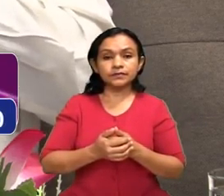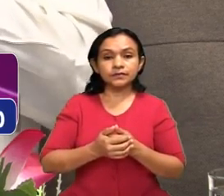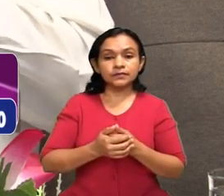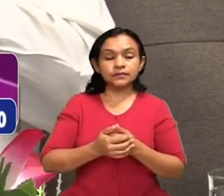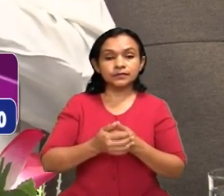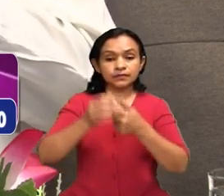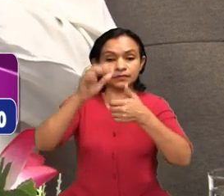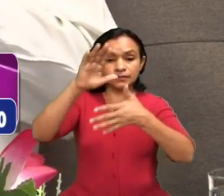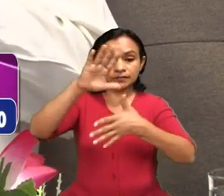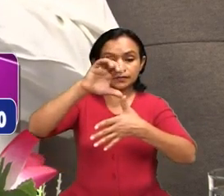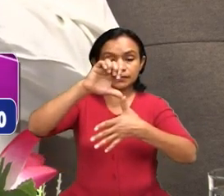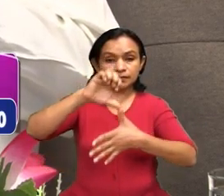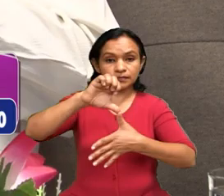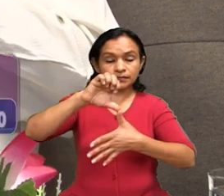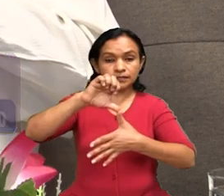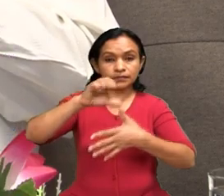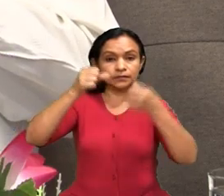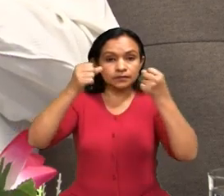sudamericano,